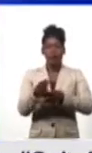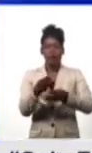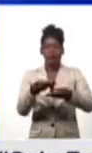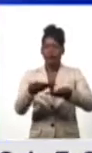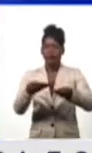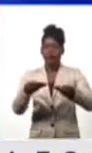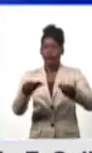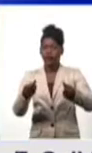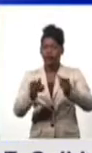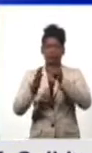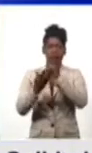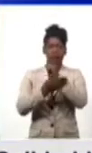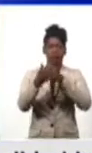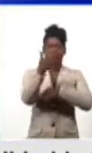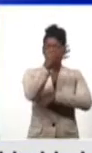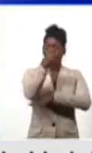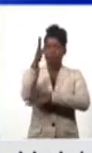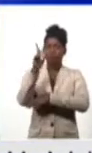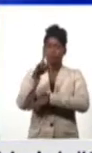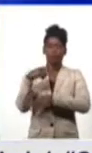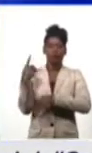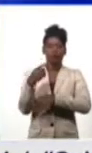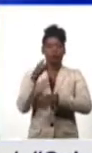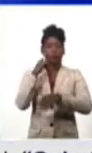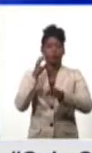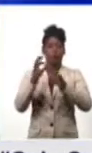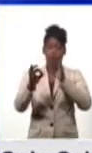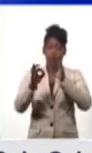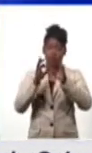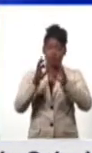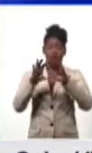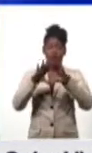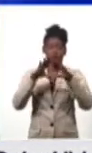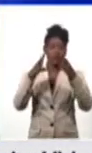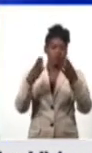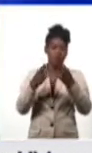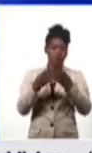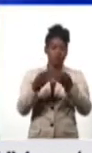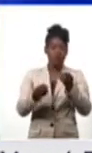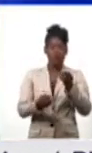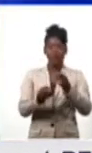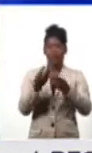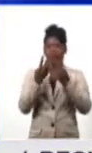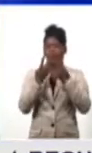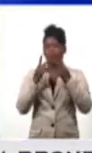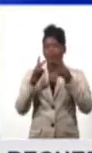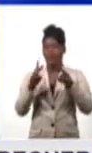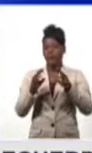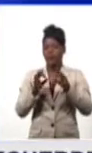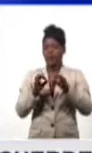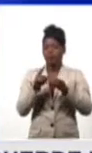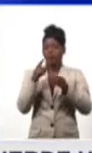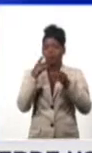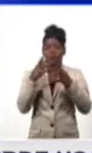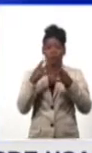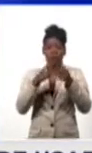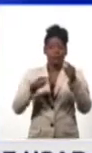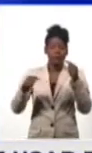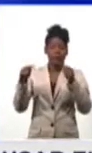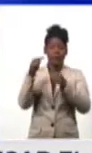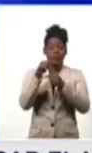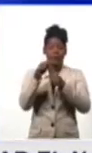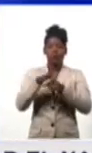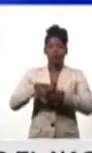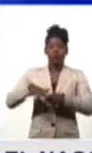de proteger la casa de todos para salvar la vida. O sea, es muy importante esa interrelación y esa